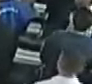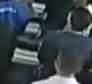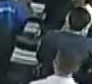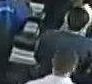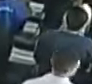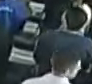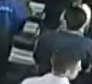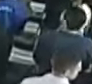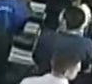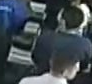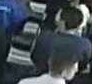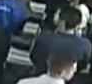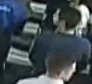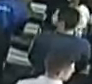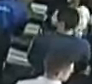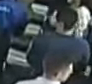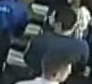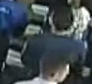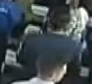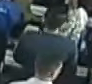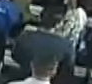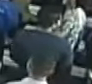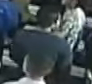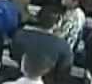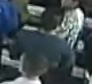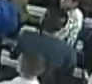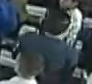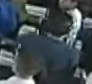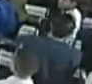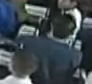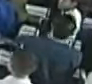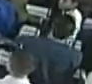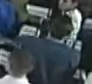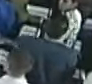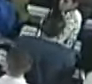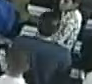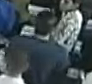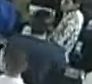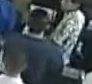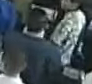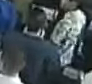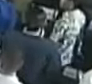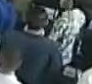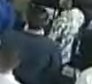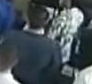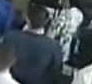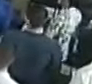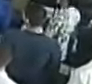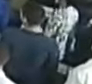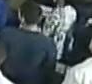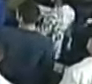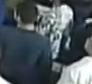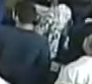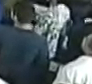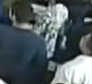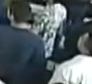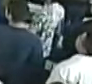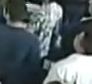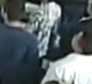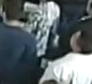Nacional Electoral y finalmente por la Sala Constitucional del Tribunal Supremo de Justicia, hoy dan un aval